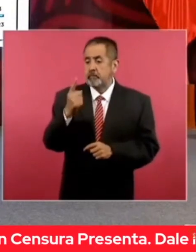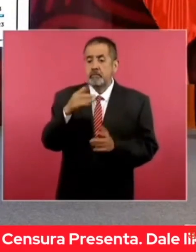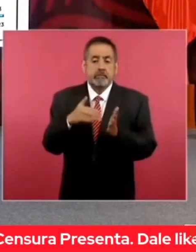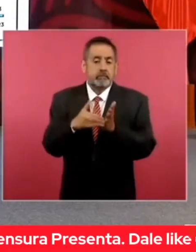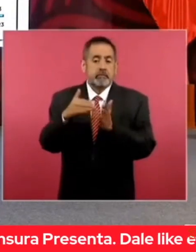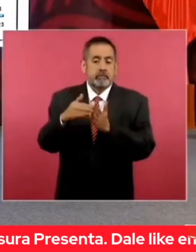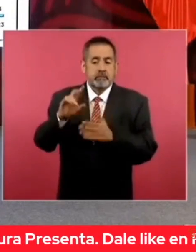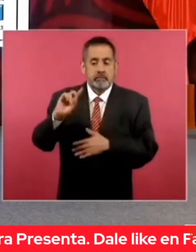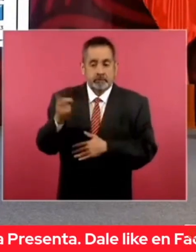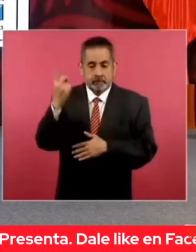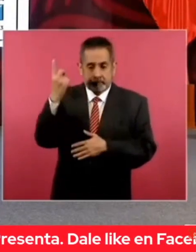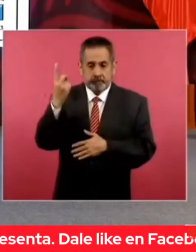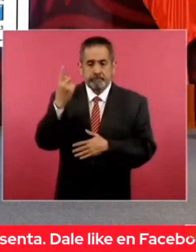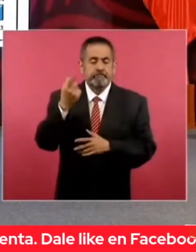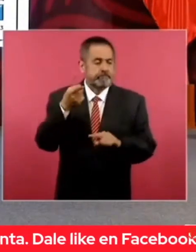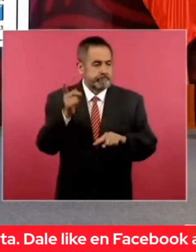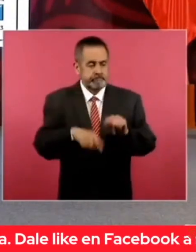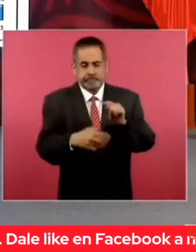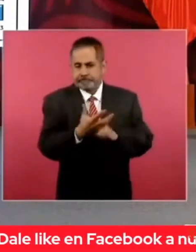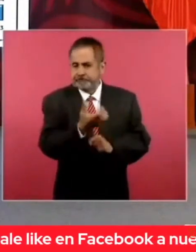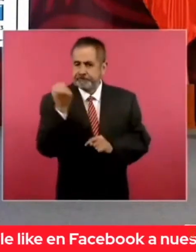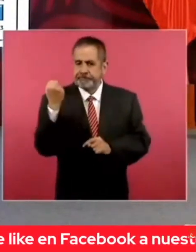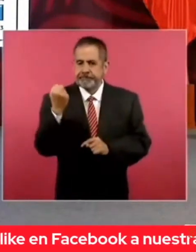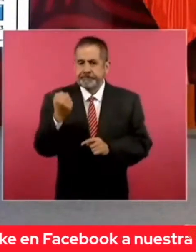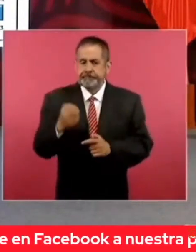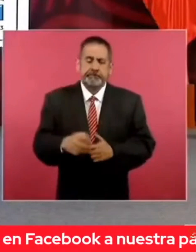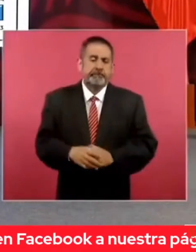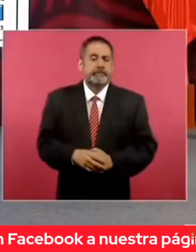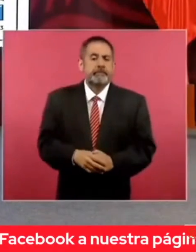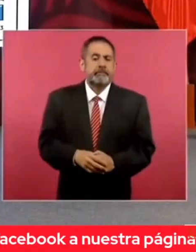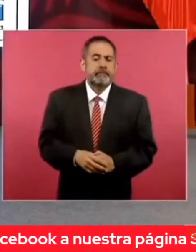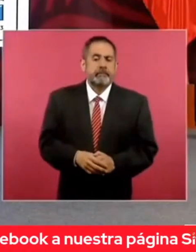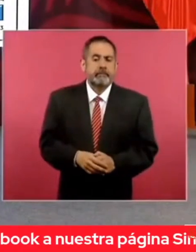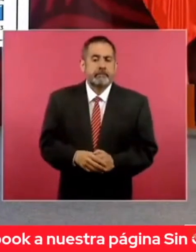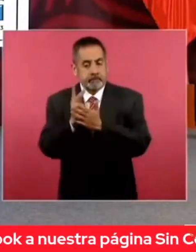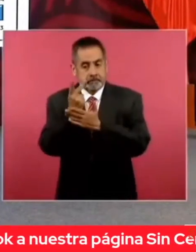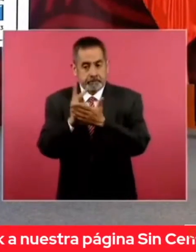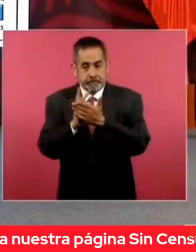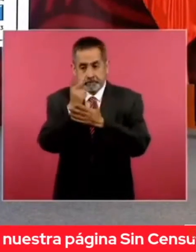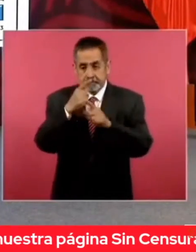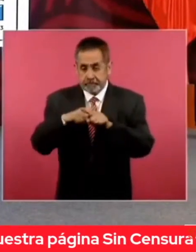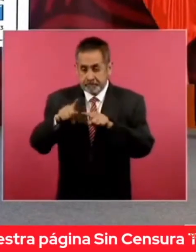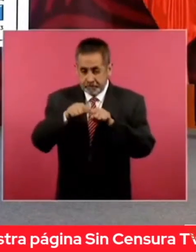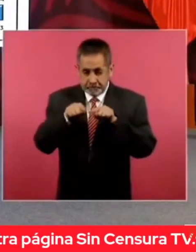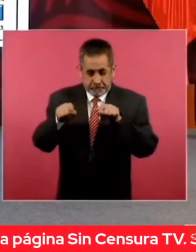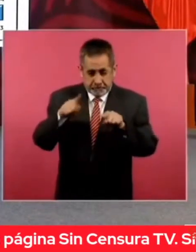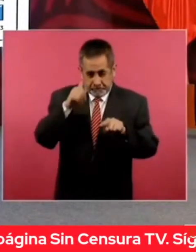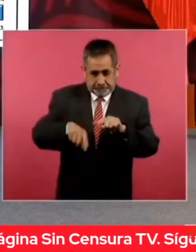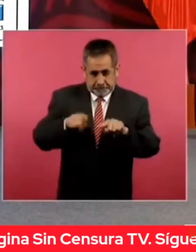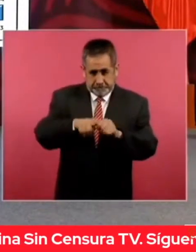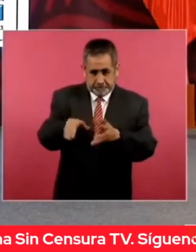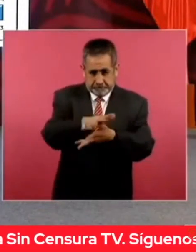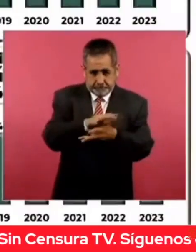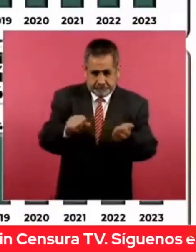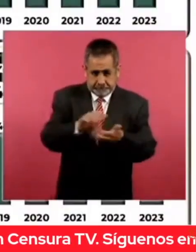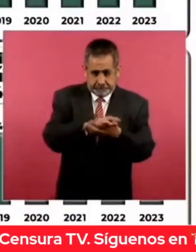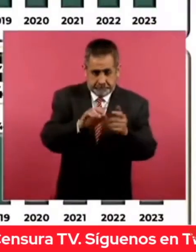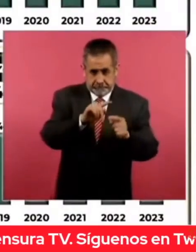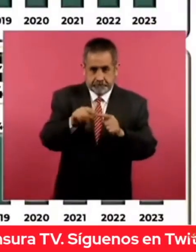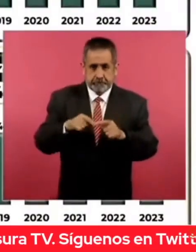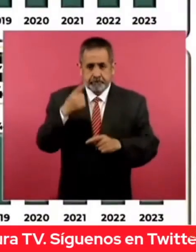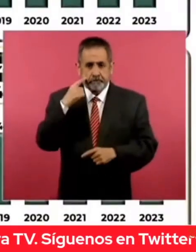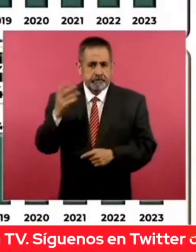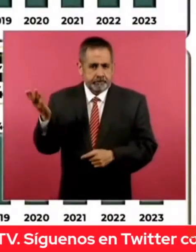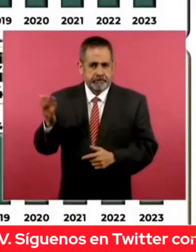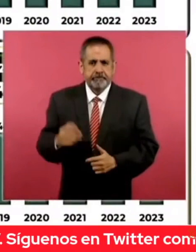de dólares que se le ha asegurado la delincuencia en plantillos en esta tarea de erradicación de platillos ilícitos en